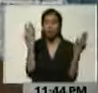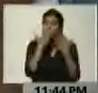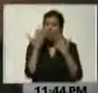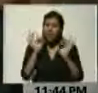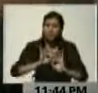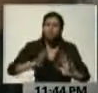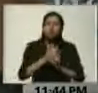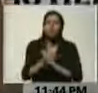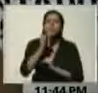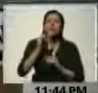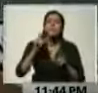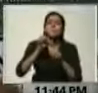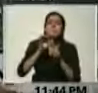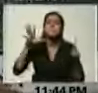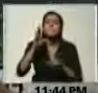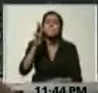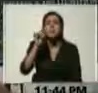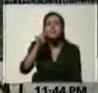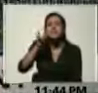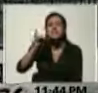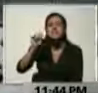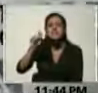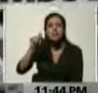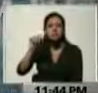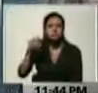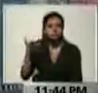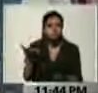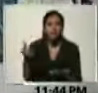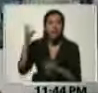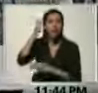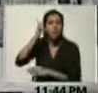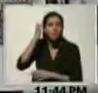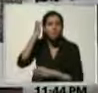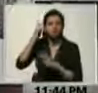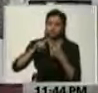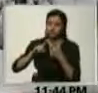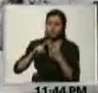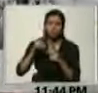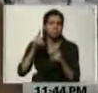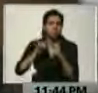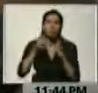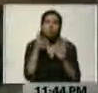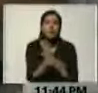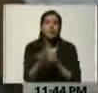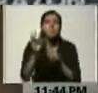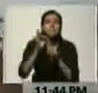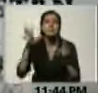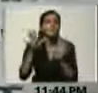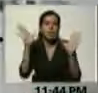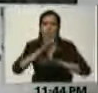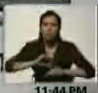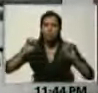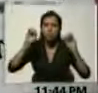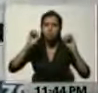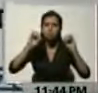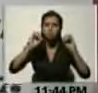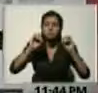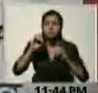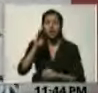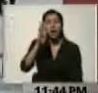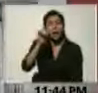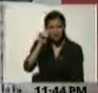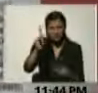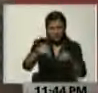Pakistán. El mundo, jaque al corazón de Europa. No se ve nada por aquí en Pakistán. ABC, luto,